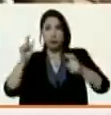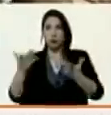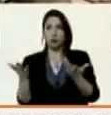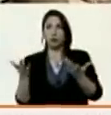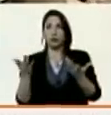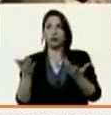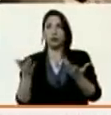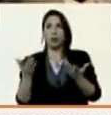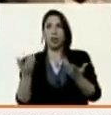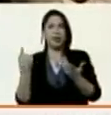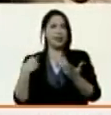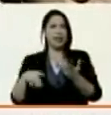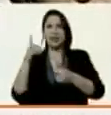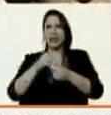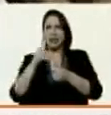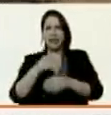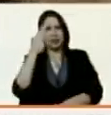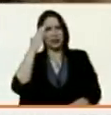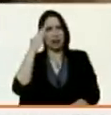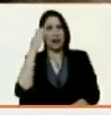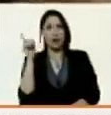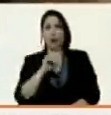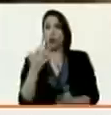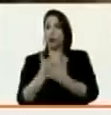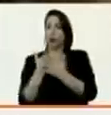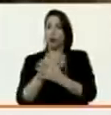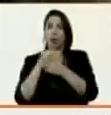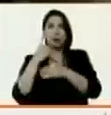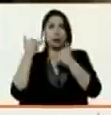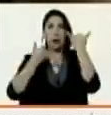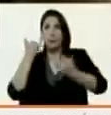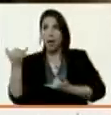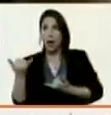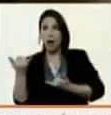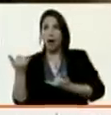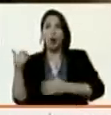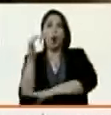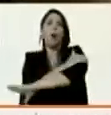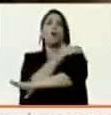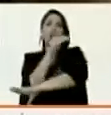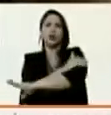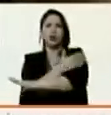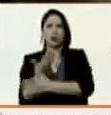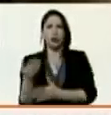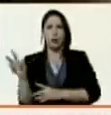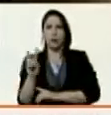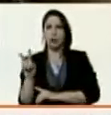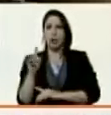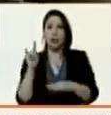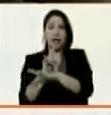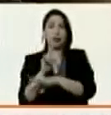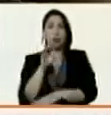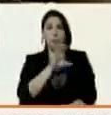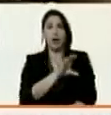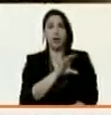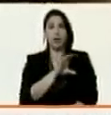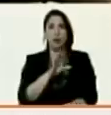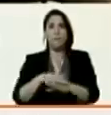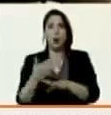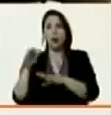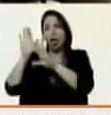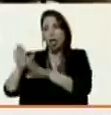detalles de todo lo que ocurre no dudan en llamar a la oposición venezolana traidores a su patria porque están obedeciendo